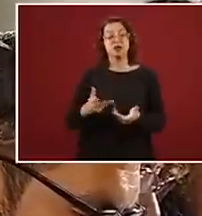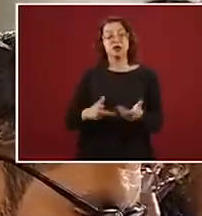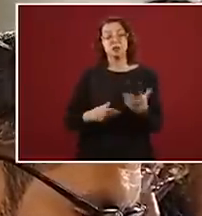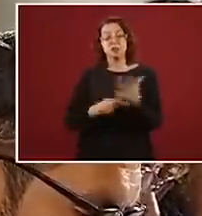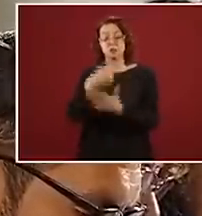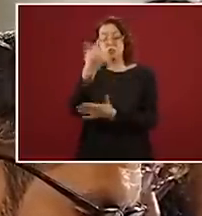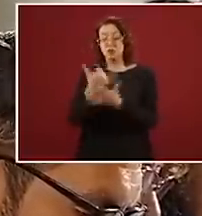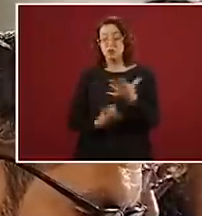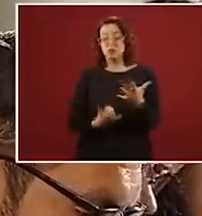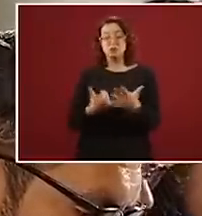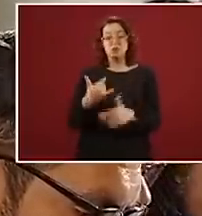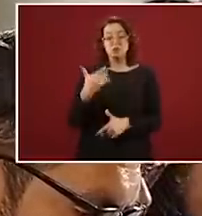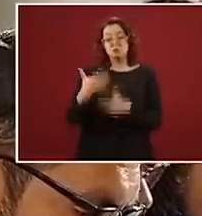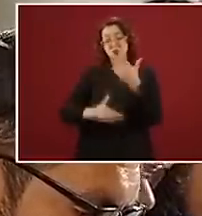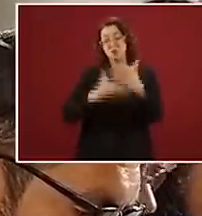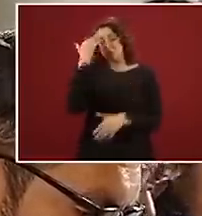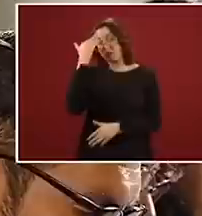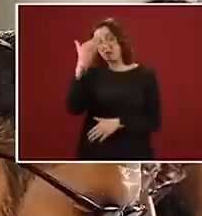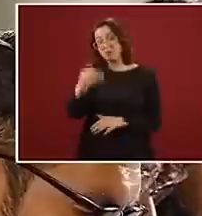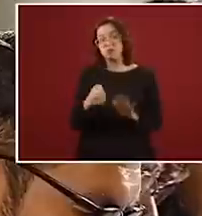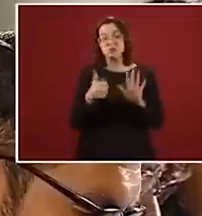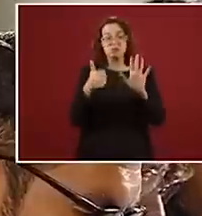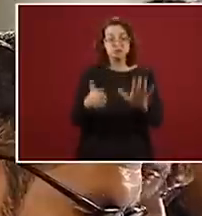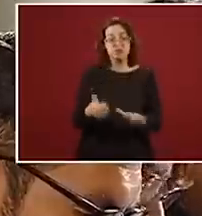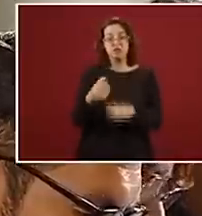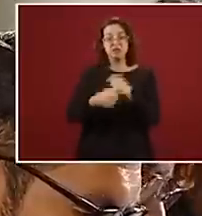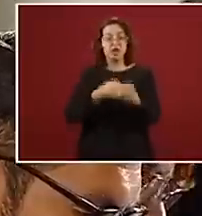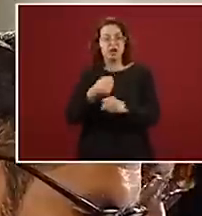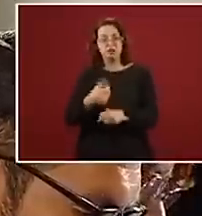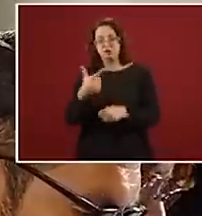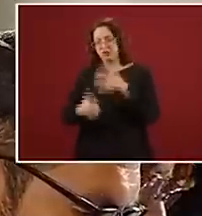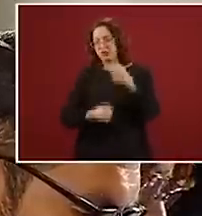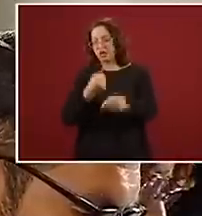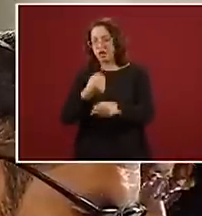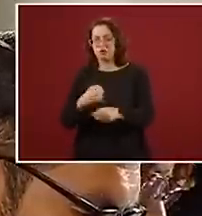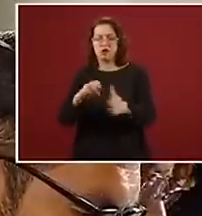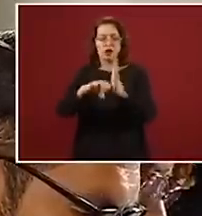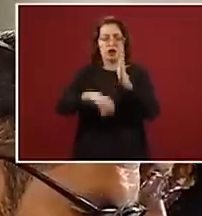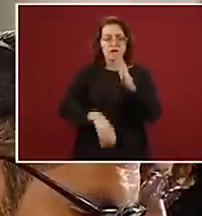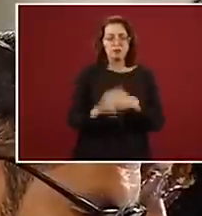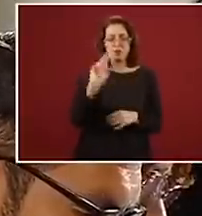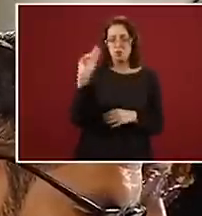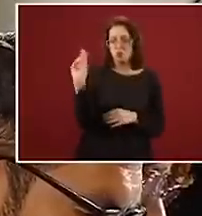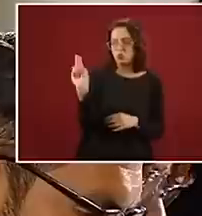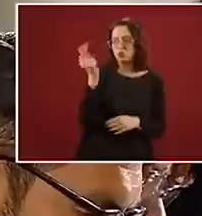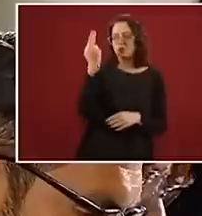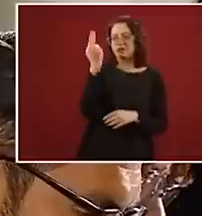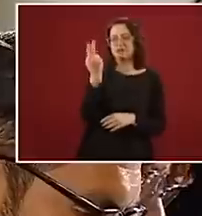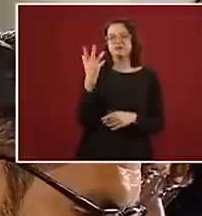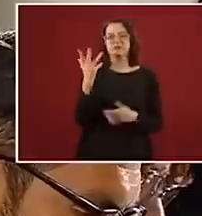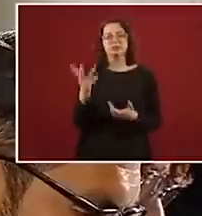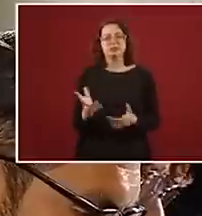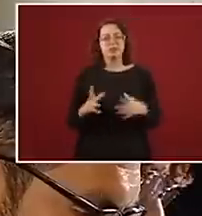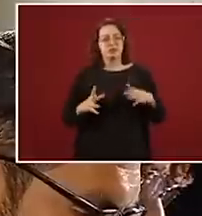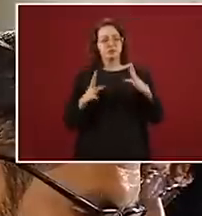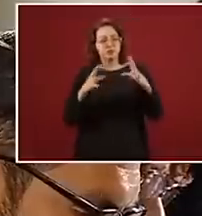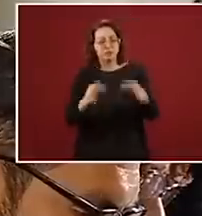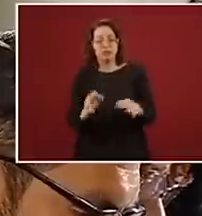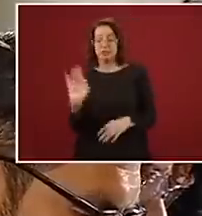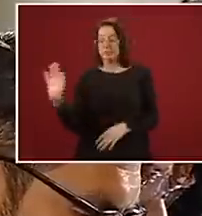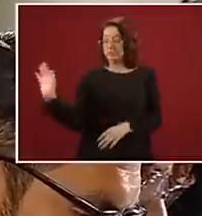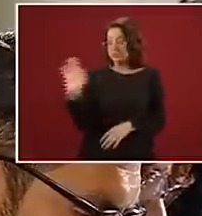Enfermería ocurrida ayer? No tiene el riesgo de que dejar una obra trunca, porque usted mismo ha